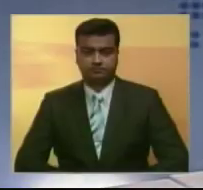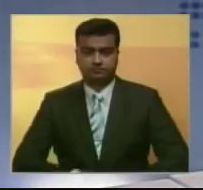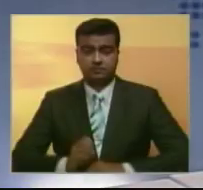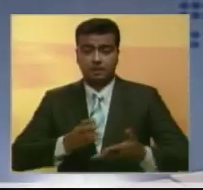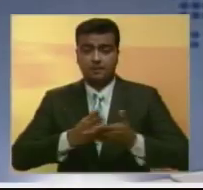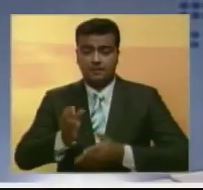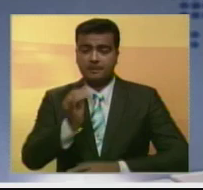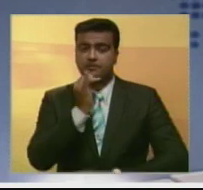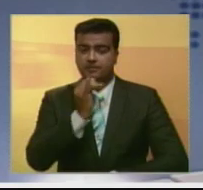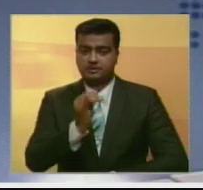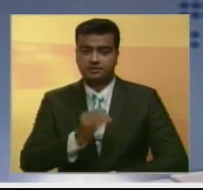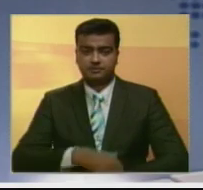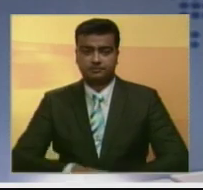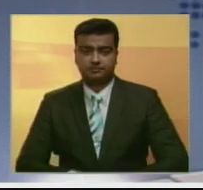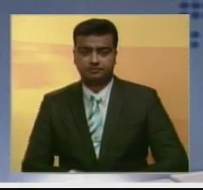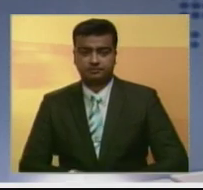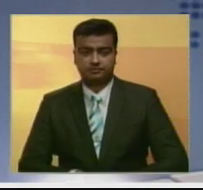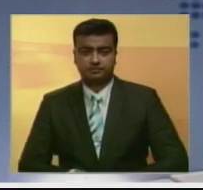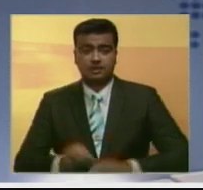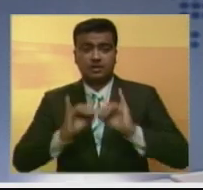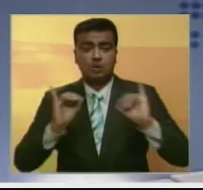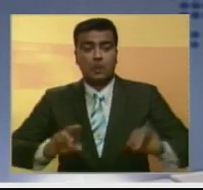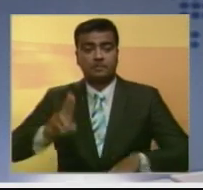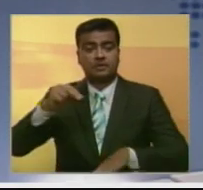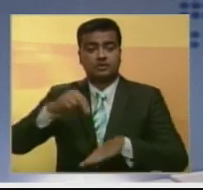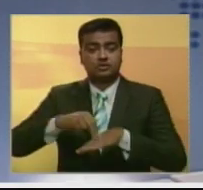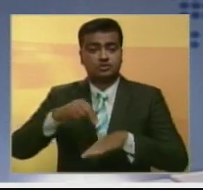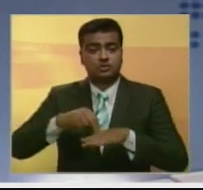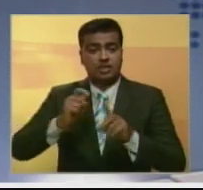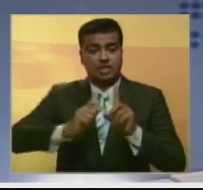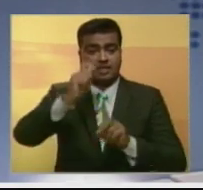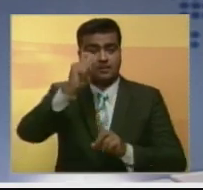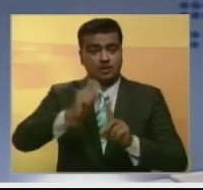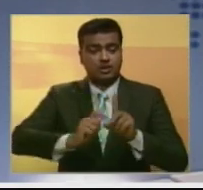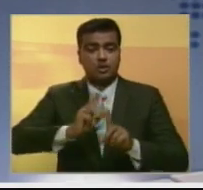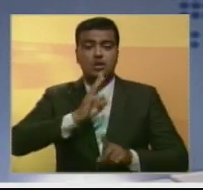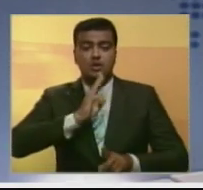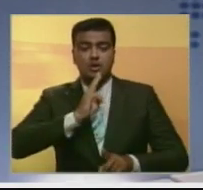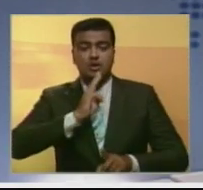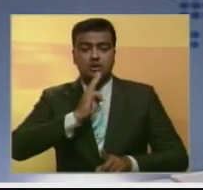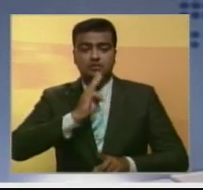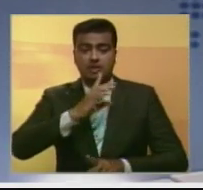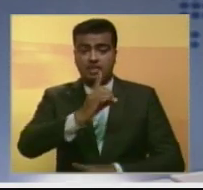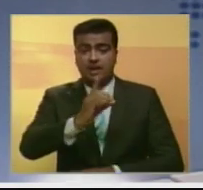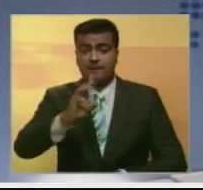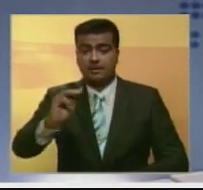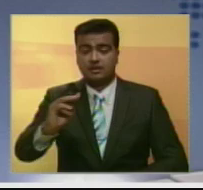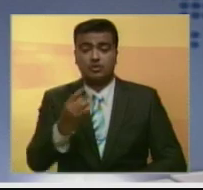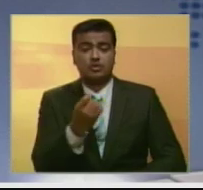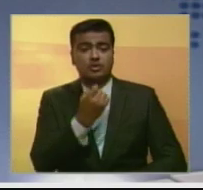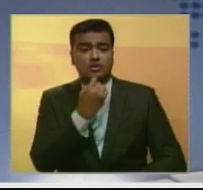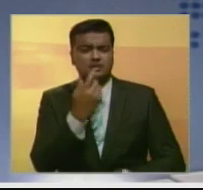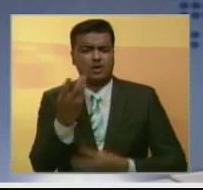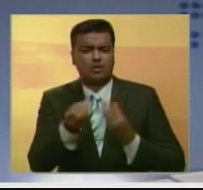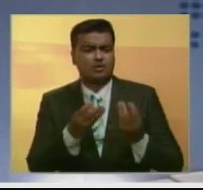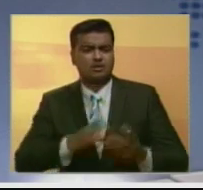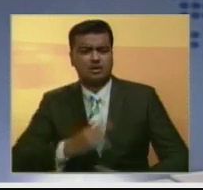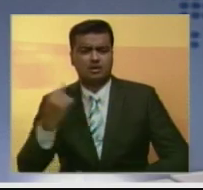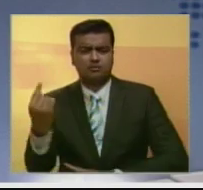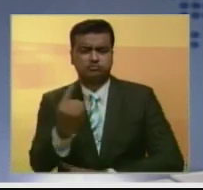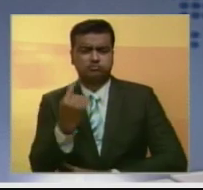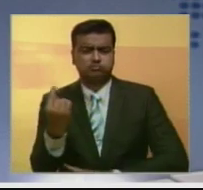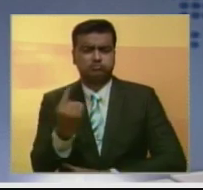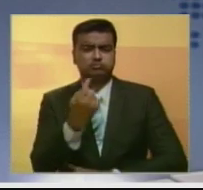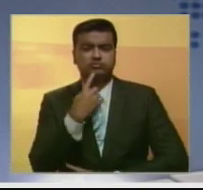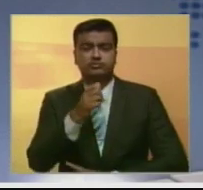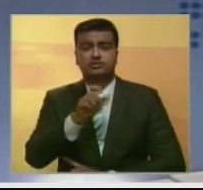Continuamos con más información. Desde el Instituto Nacional de Meteorología e Hidrología, Diana Martínez nos informa si el fenómeno del huracán